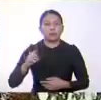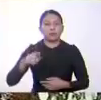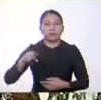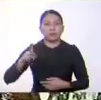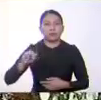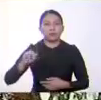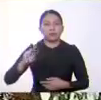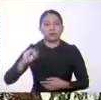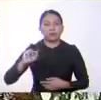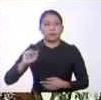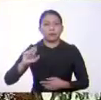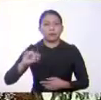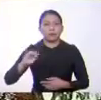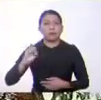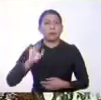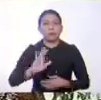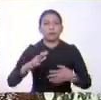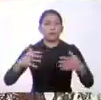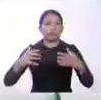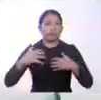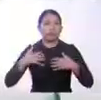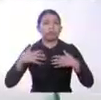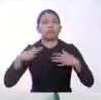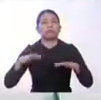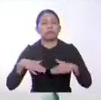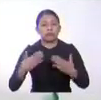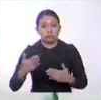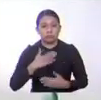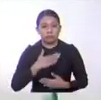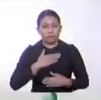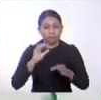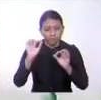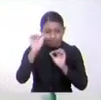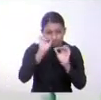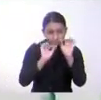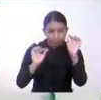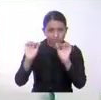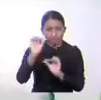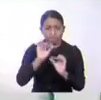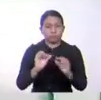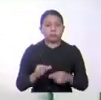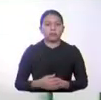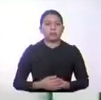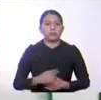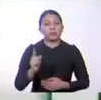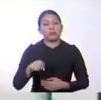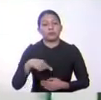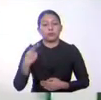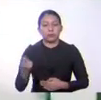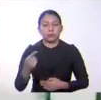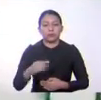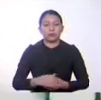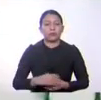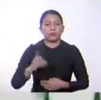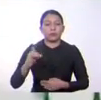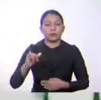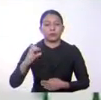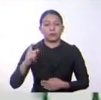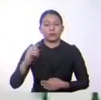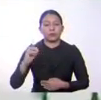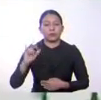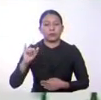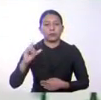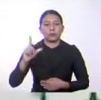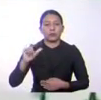así que durante toda su vida encontrarán epidermis. Las plantas dicotiledóneas y gimnospermas, además